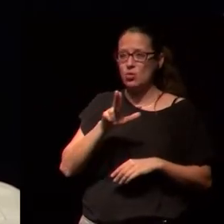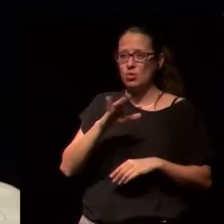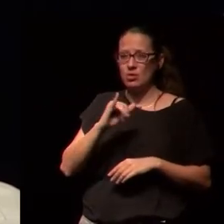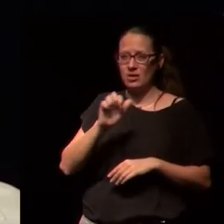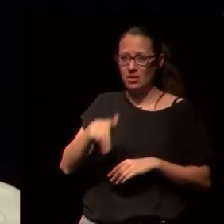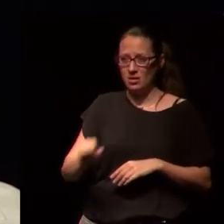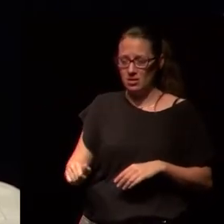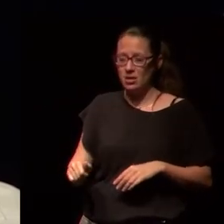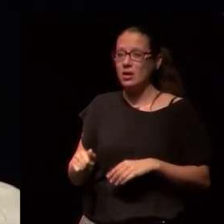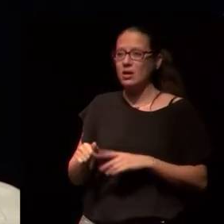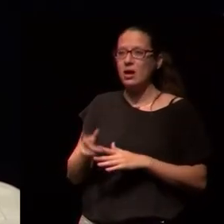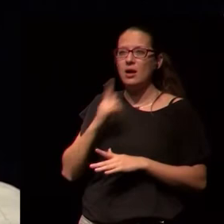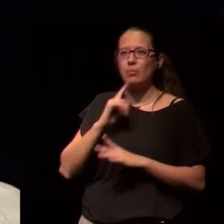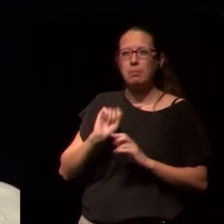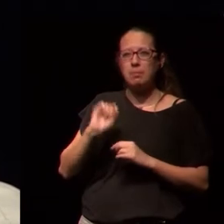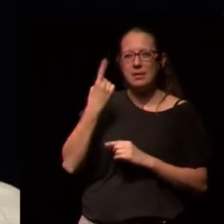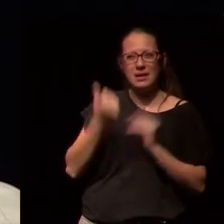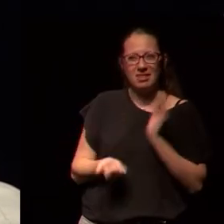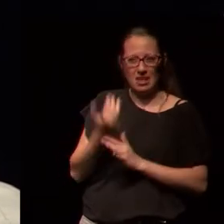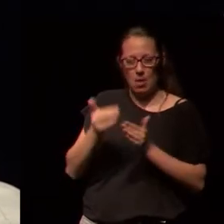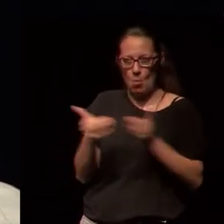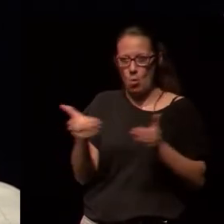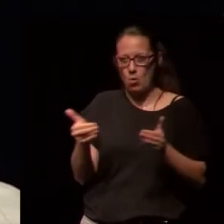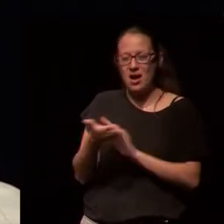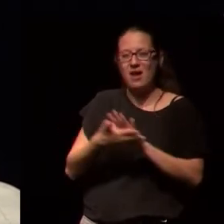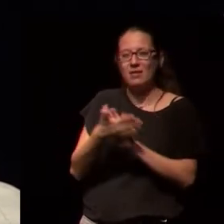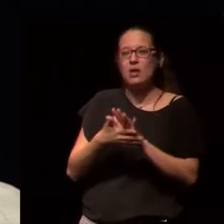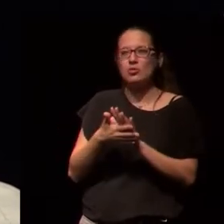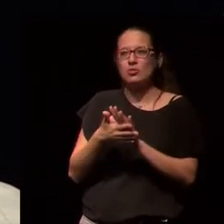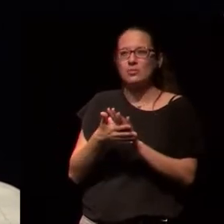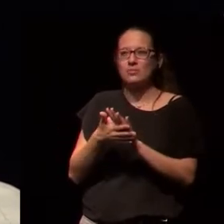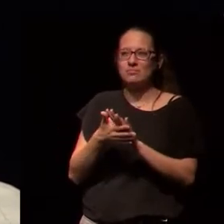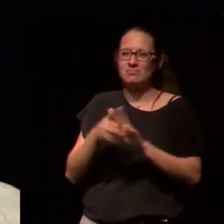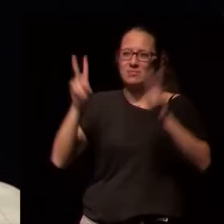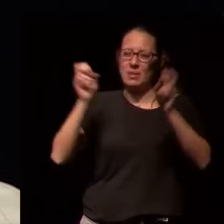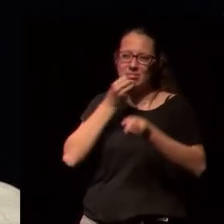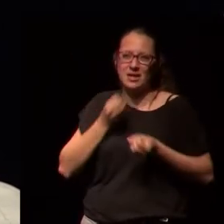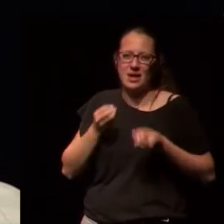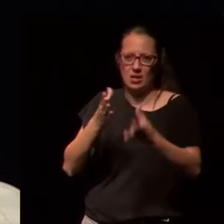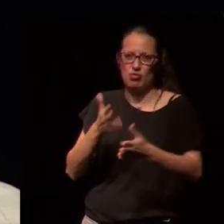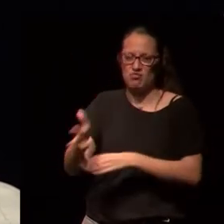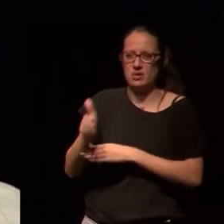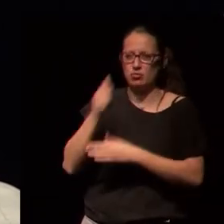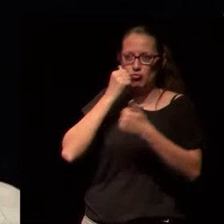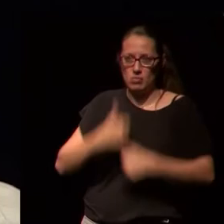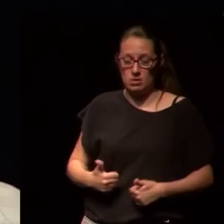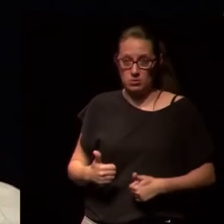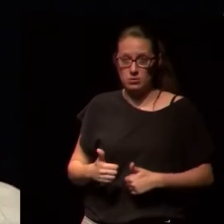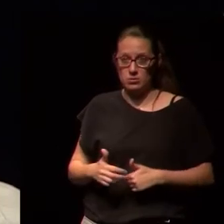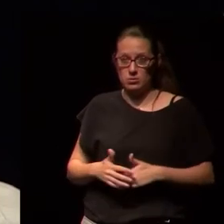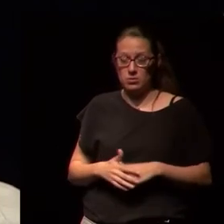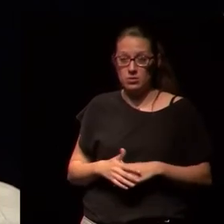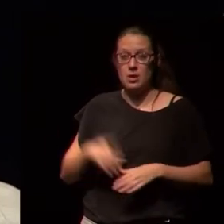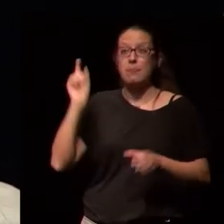y habló citando la Declaración de Derechos Humanos. Es un derecho humano